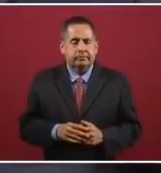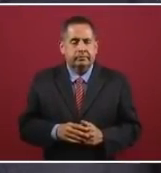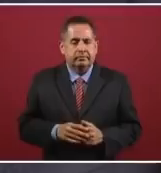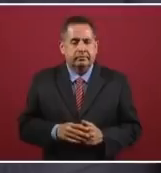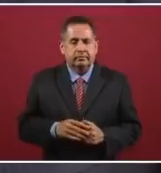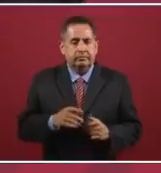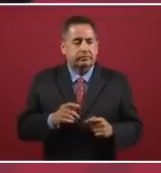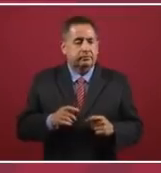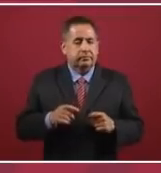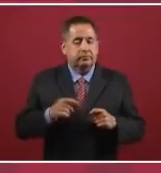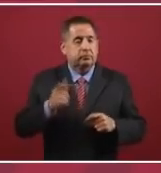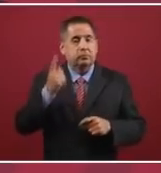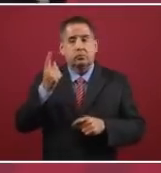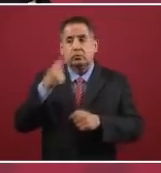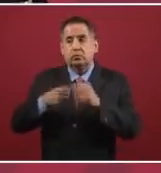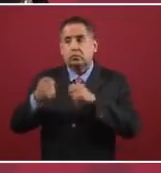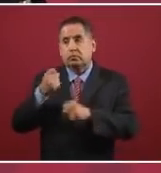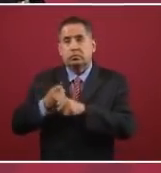se entregaron el año pasado